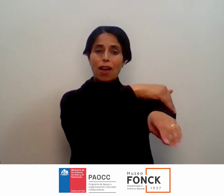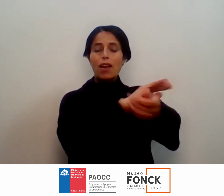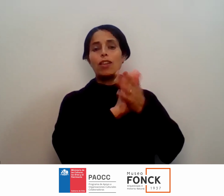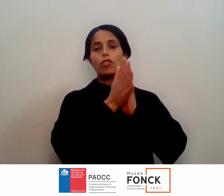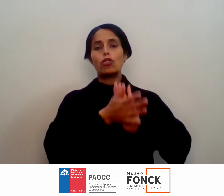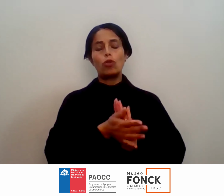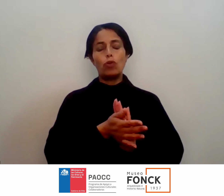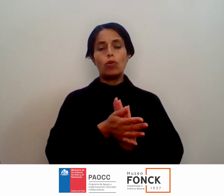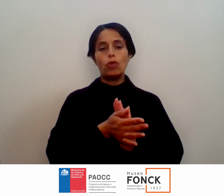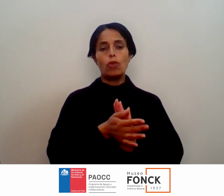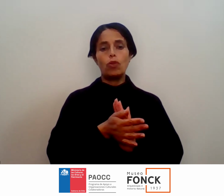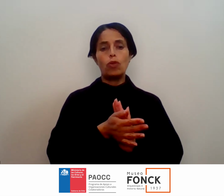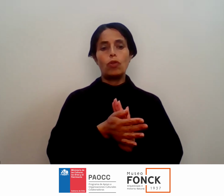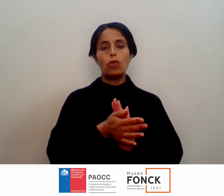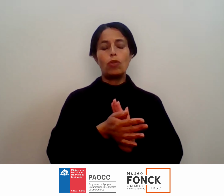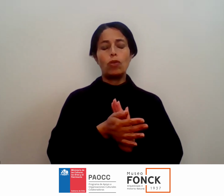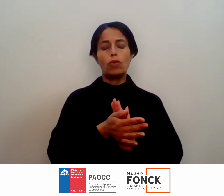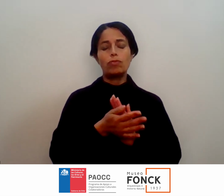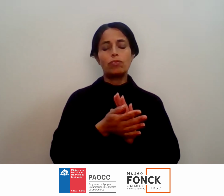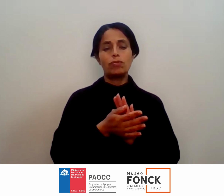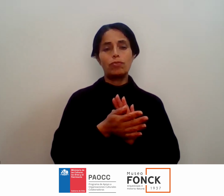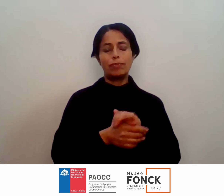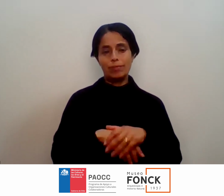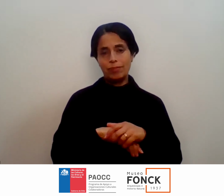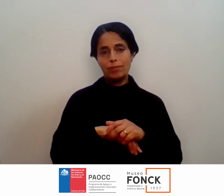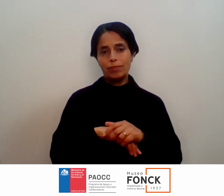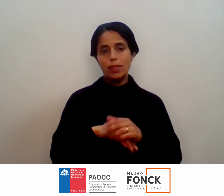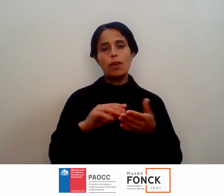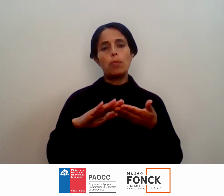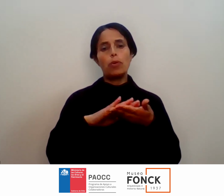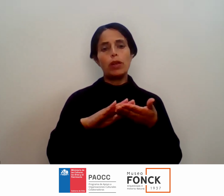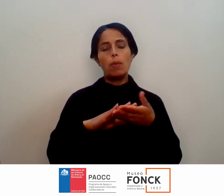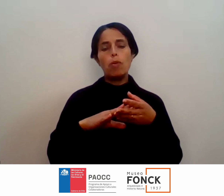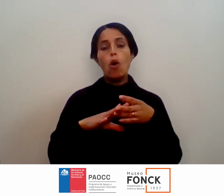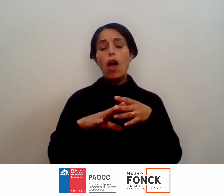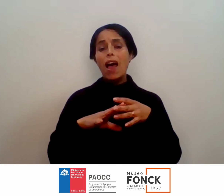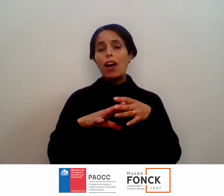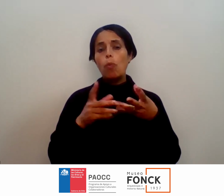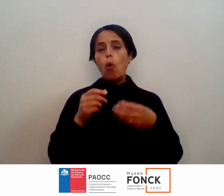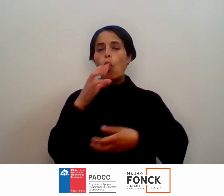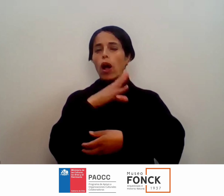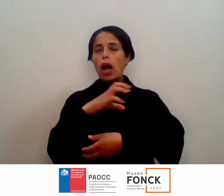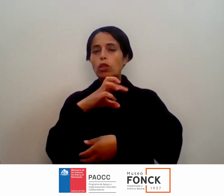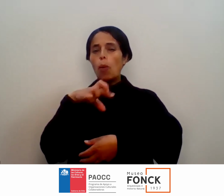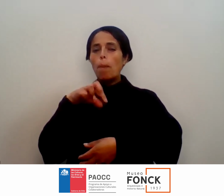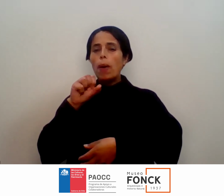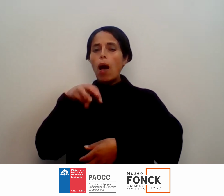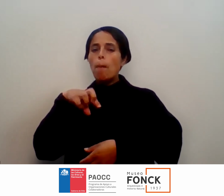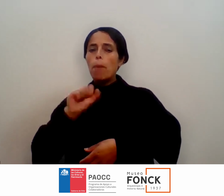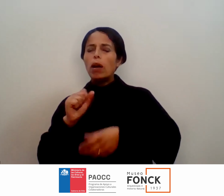o sea, lo que se conoce como gato de las pampas, que es un felino